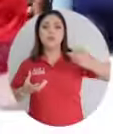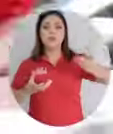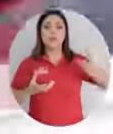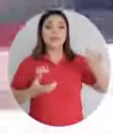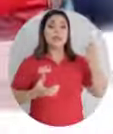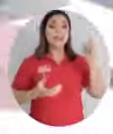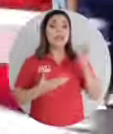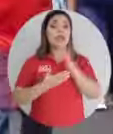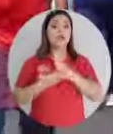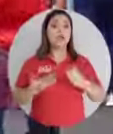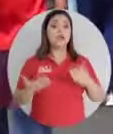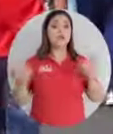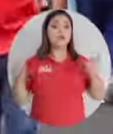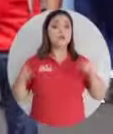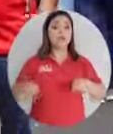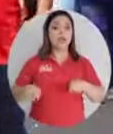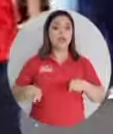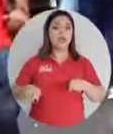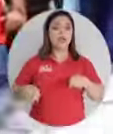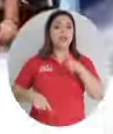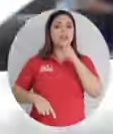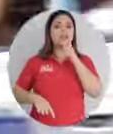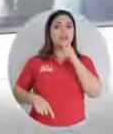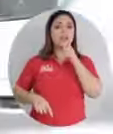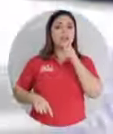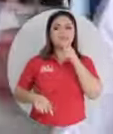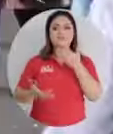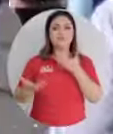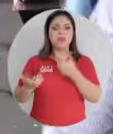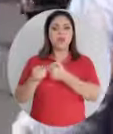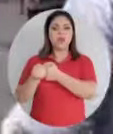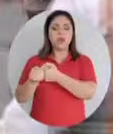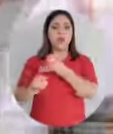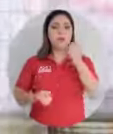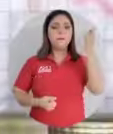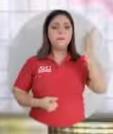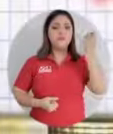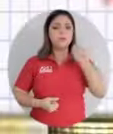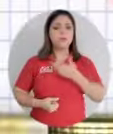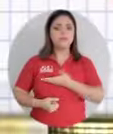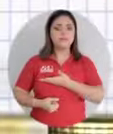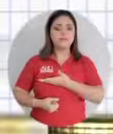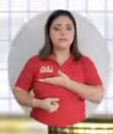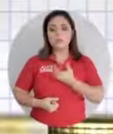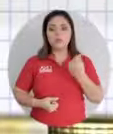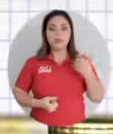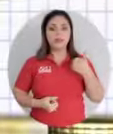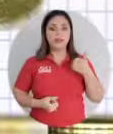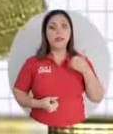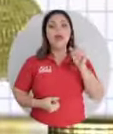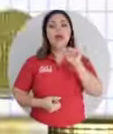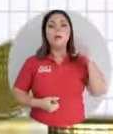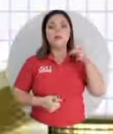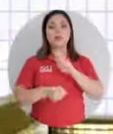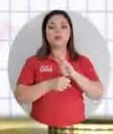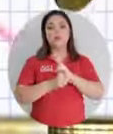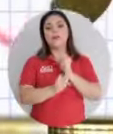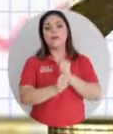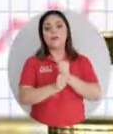sucede, ¿quién responde por ellos? O en el momento de las pensiones va a tener un efecto directo en las pensiones, y eso es una